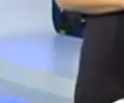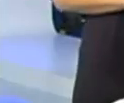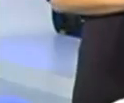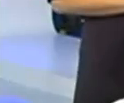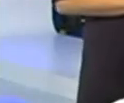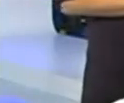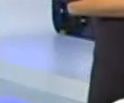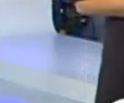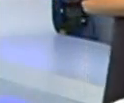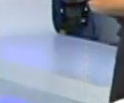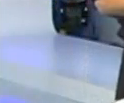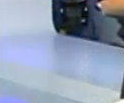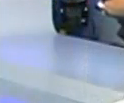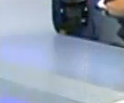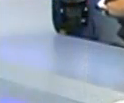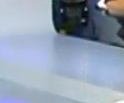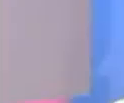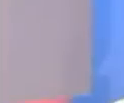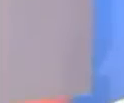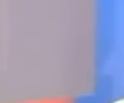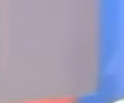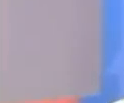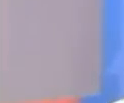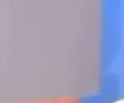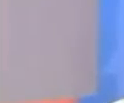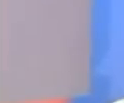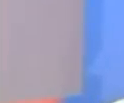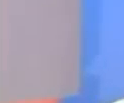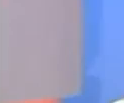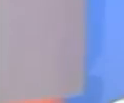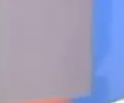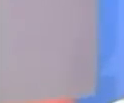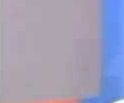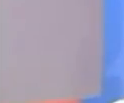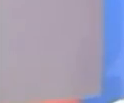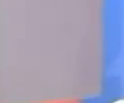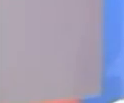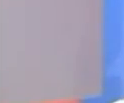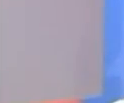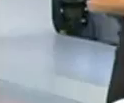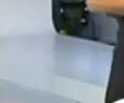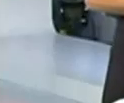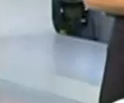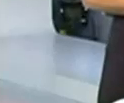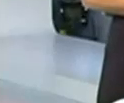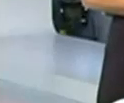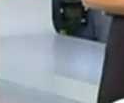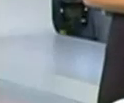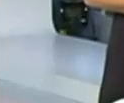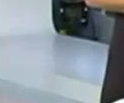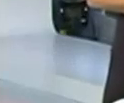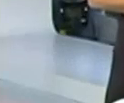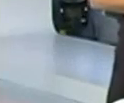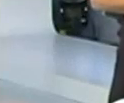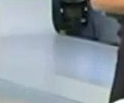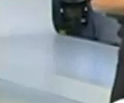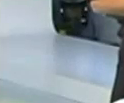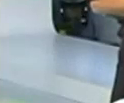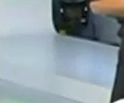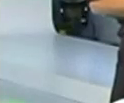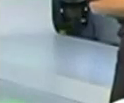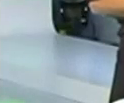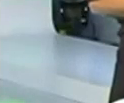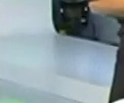tarjeta, ¿entendés? Eso está mal, O la sube también el colectivo, no la usa el padre, la usan ellos, ¿no? Está mal. O ponemos los servicios a nombre de papá y mamá que